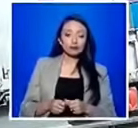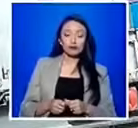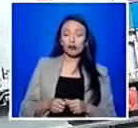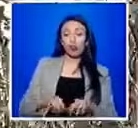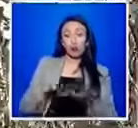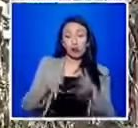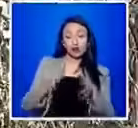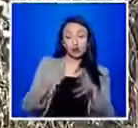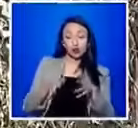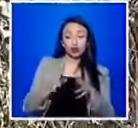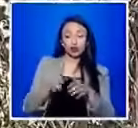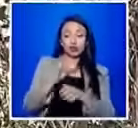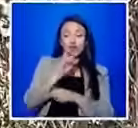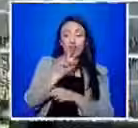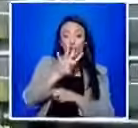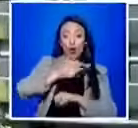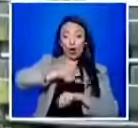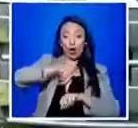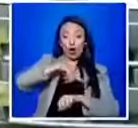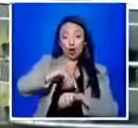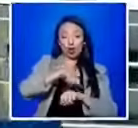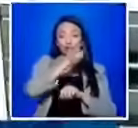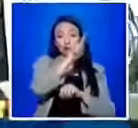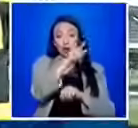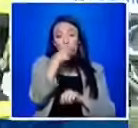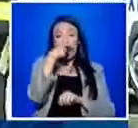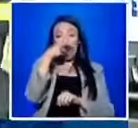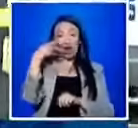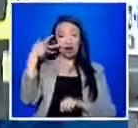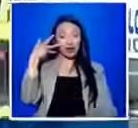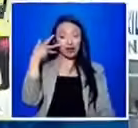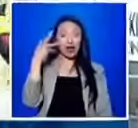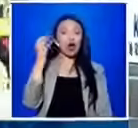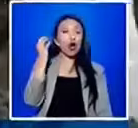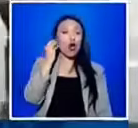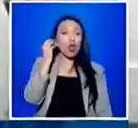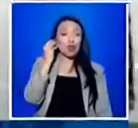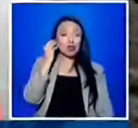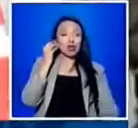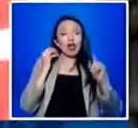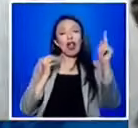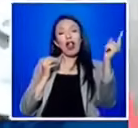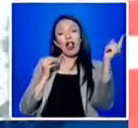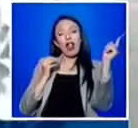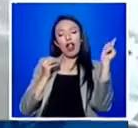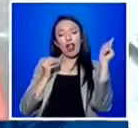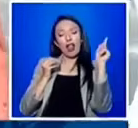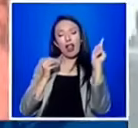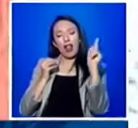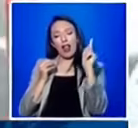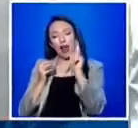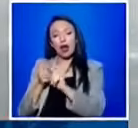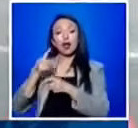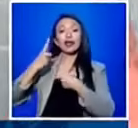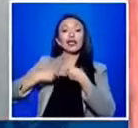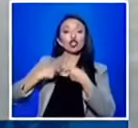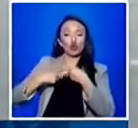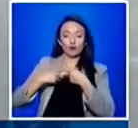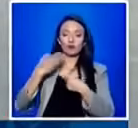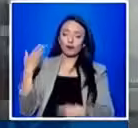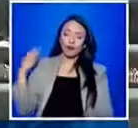Viajaron cerca de 24 horas desde lo más profundo de la selva ecuatoriana con destino a Quito. Pero cuando faltaban